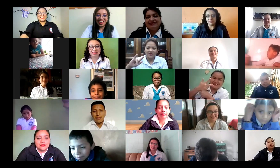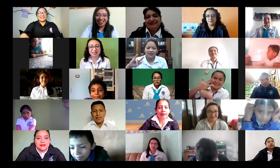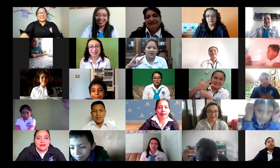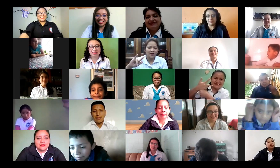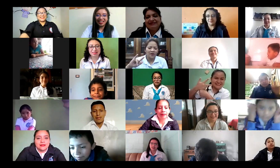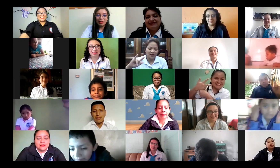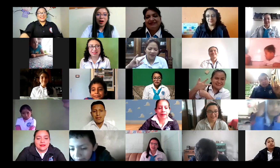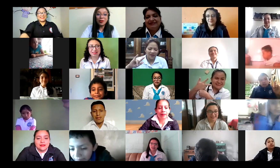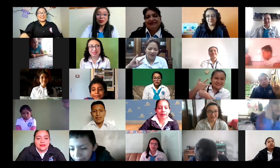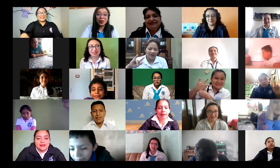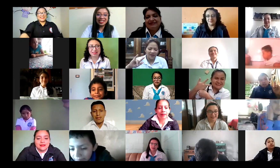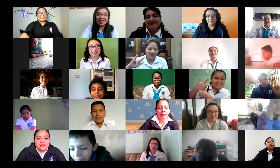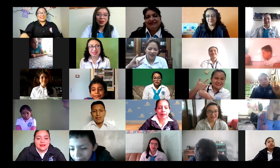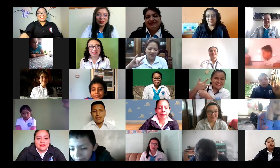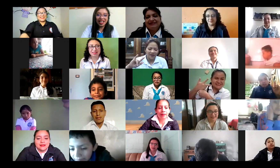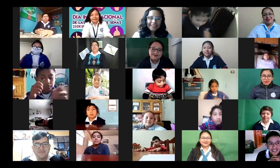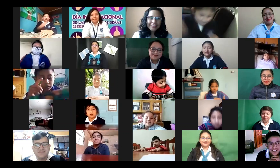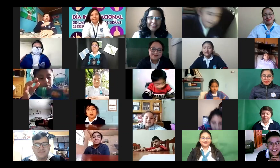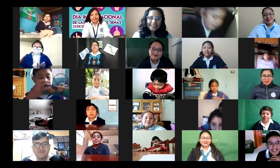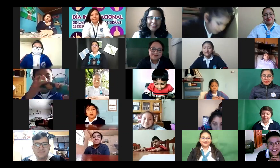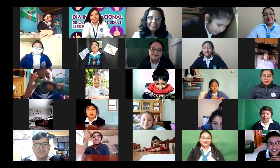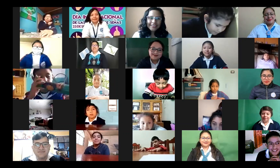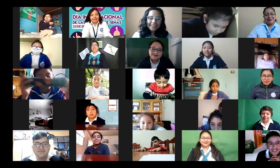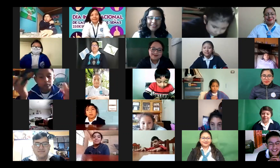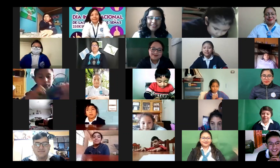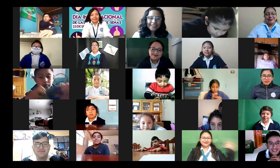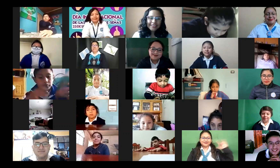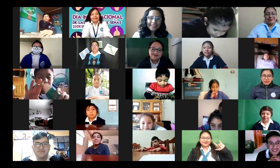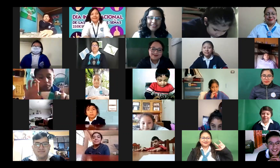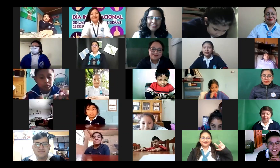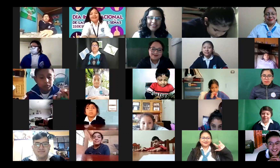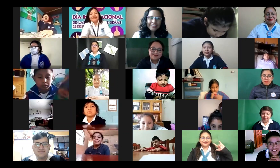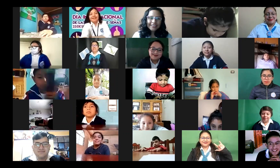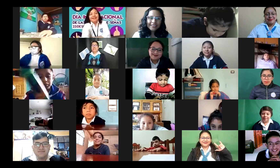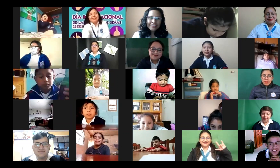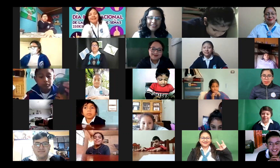Muy bien, vamos con la segunda, la cuenta de